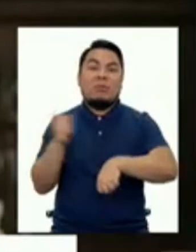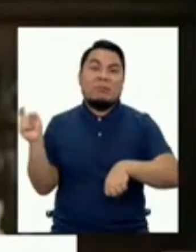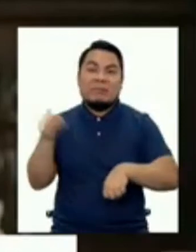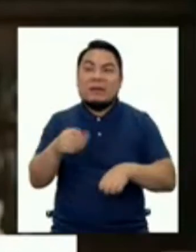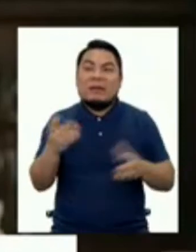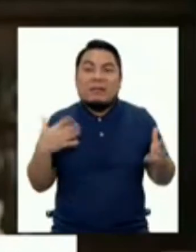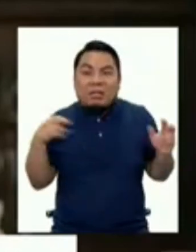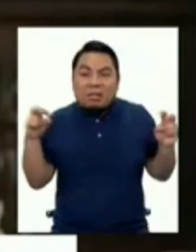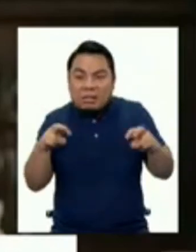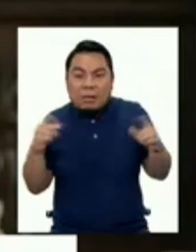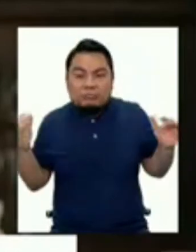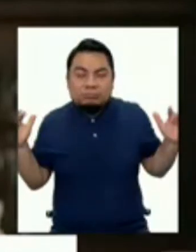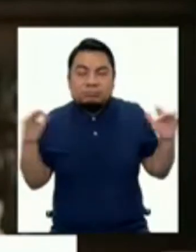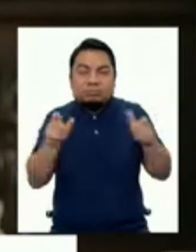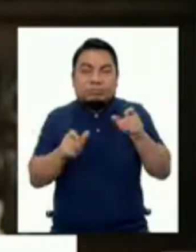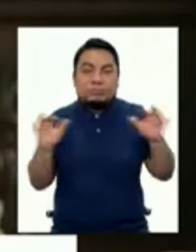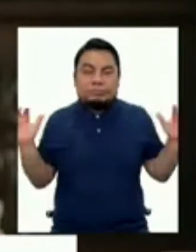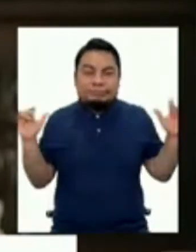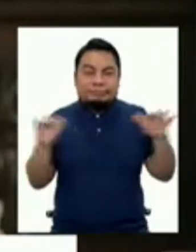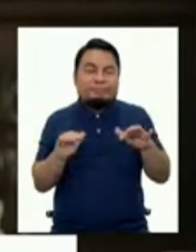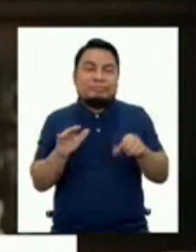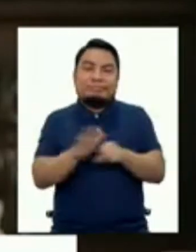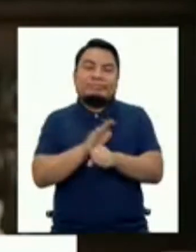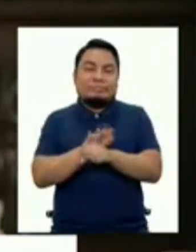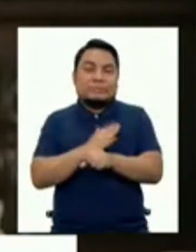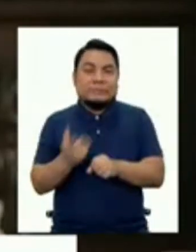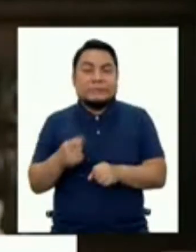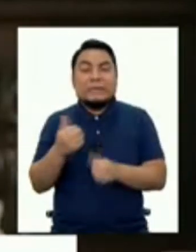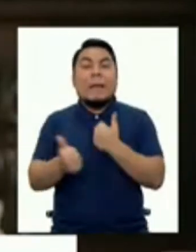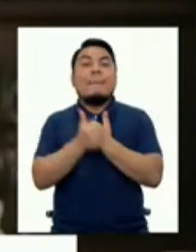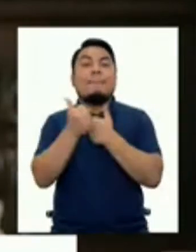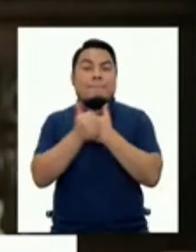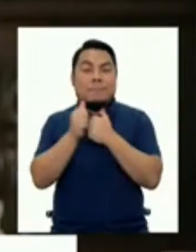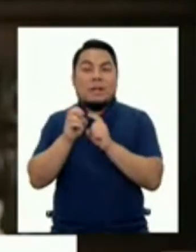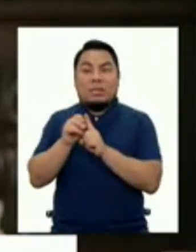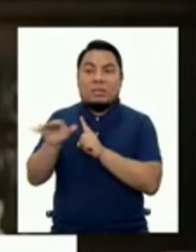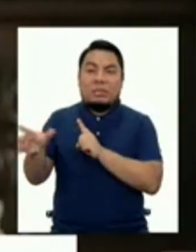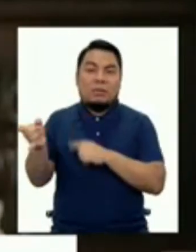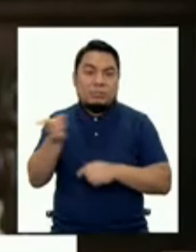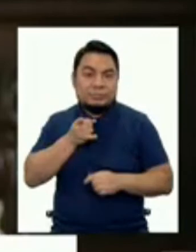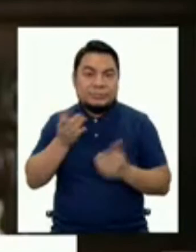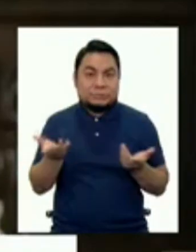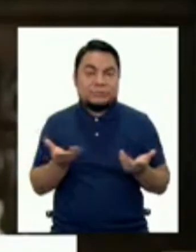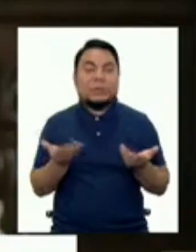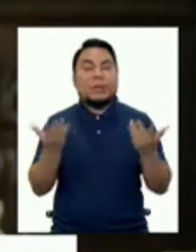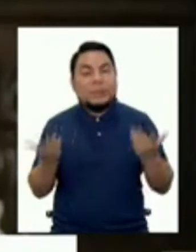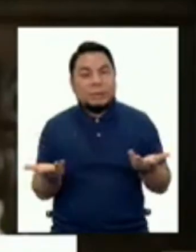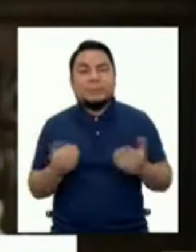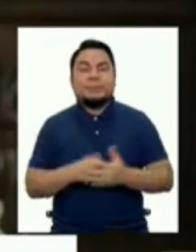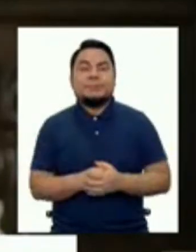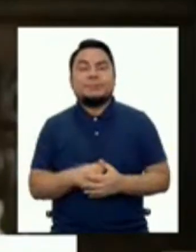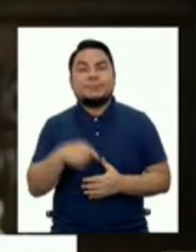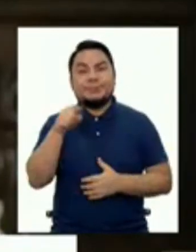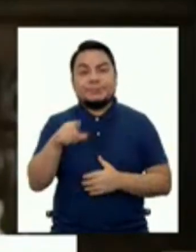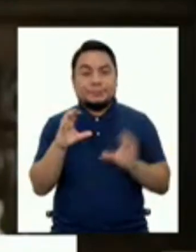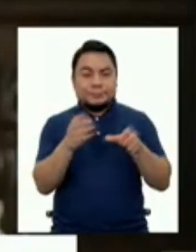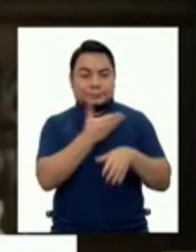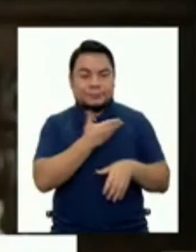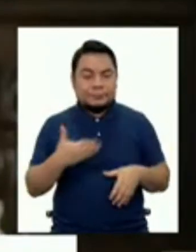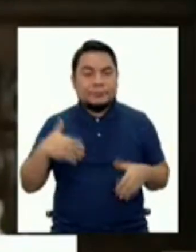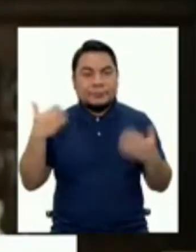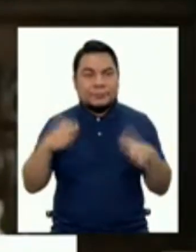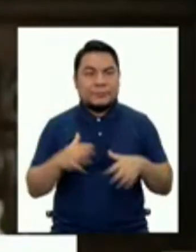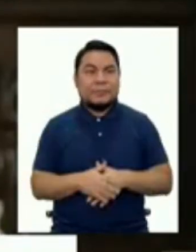se generan las aglomeraciones y obviamente se incrementa el riesgo de contagio. De tal manera que ya el Ejecutivo ya